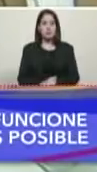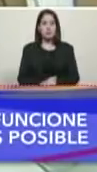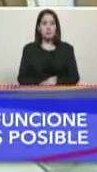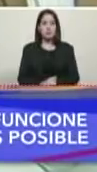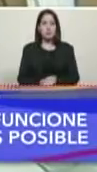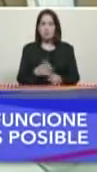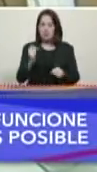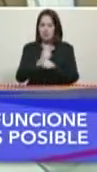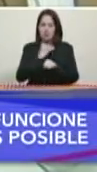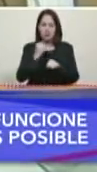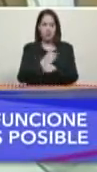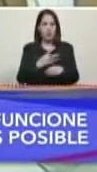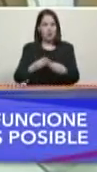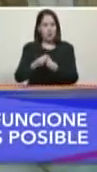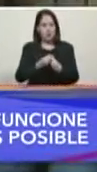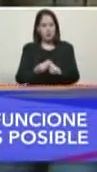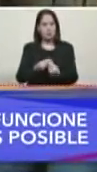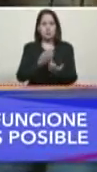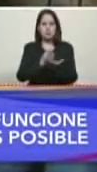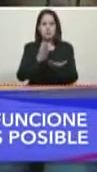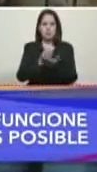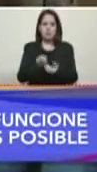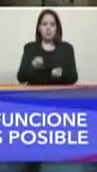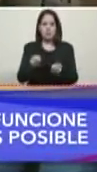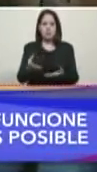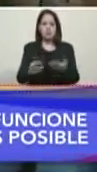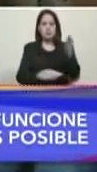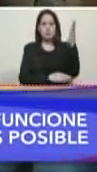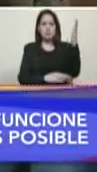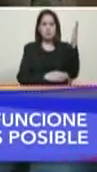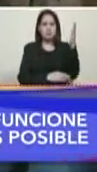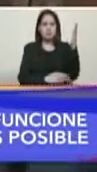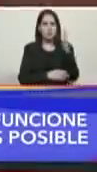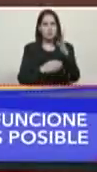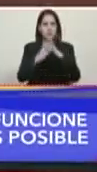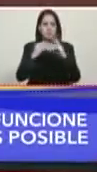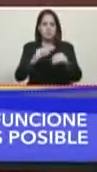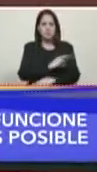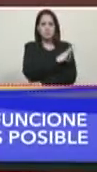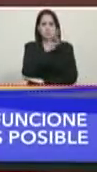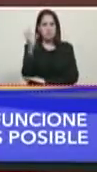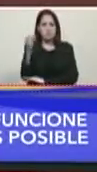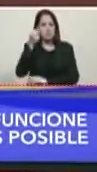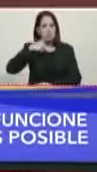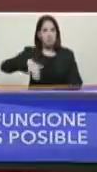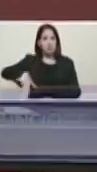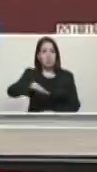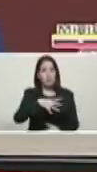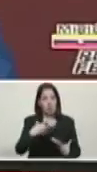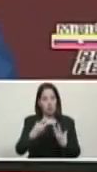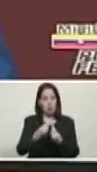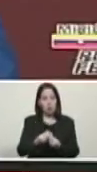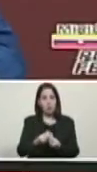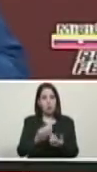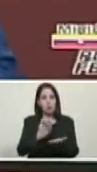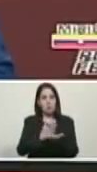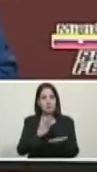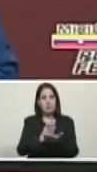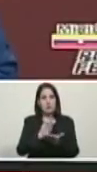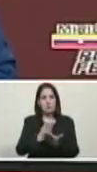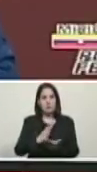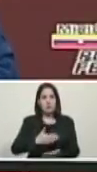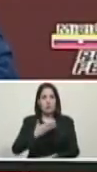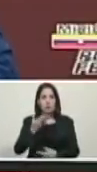trabajar juntos por lara por irribarren por barquisimeto por el pueblo juntos todo es posible